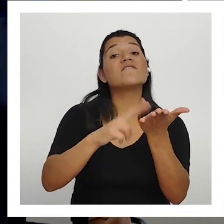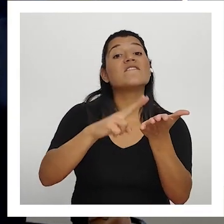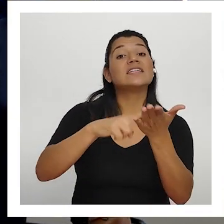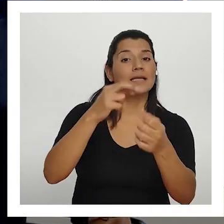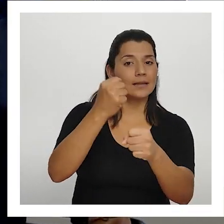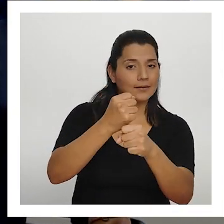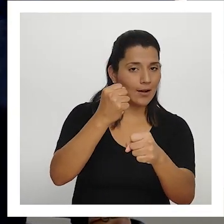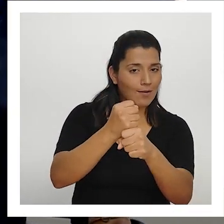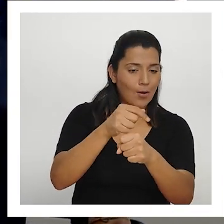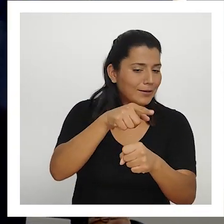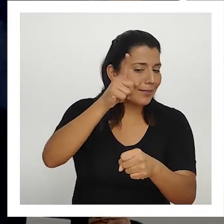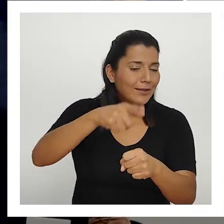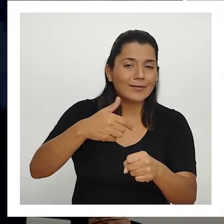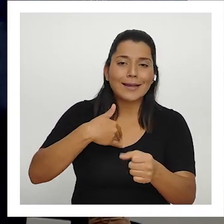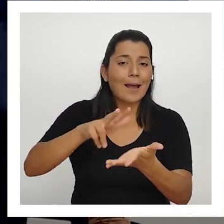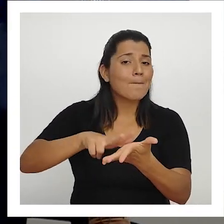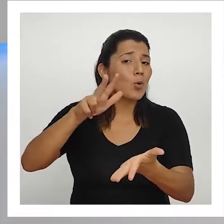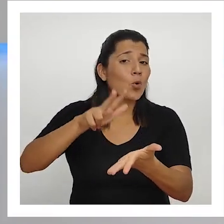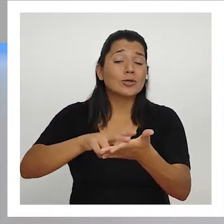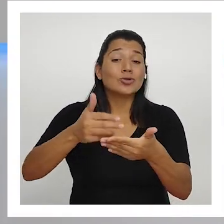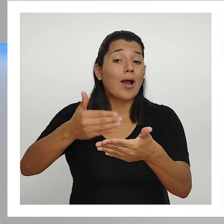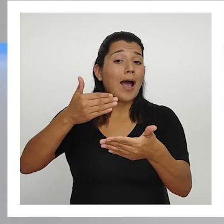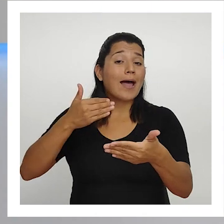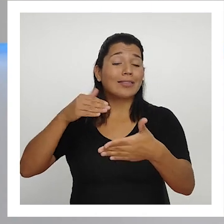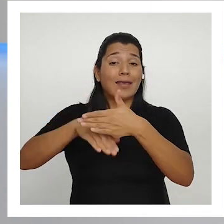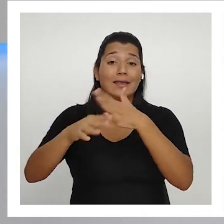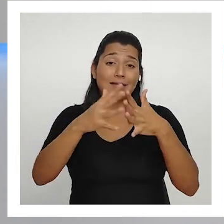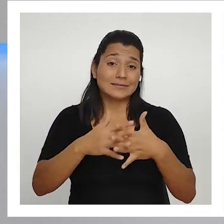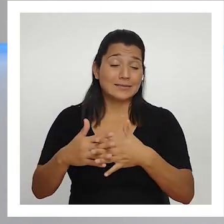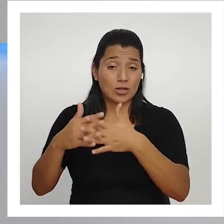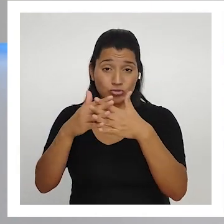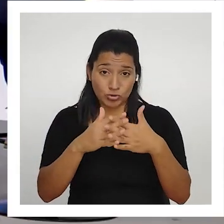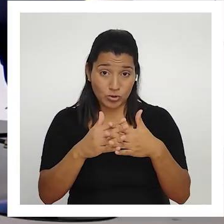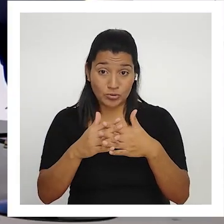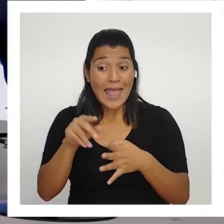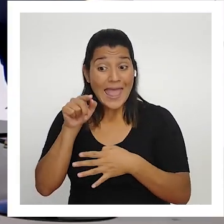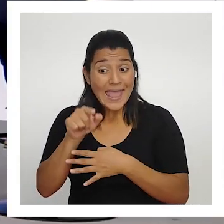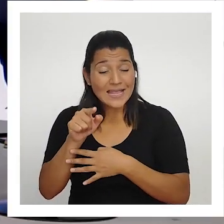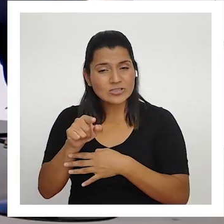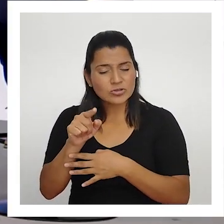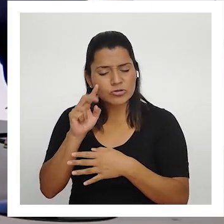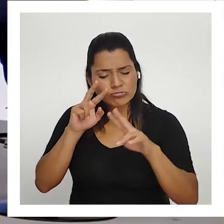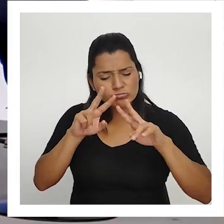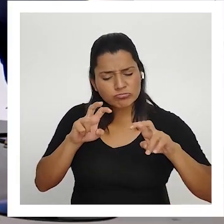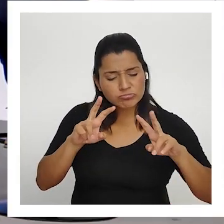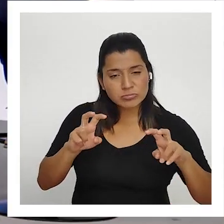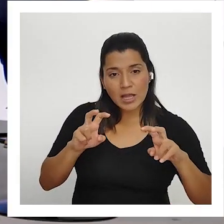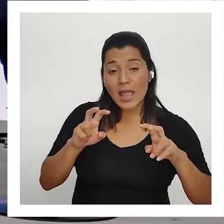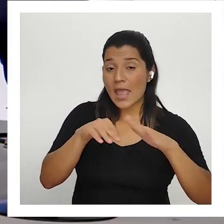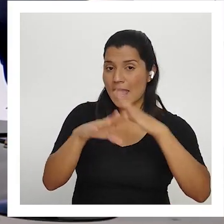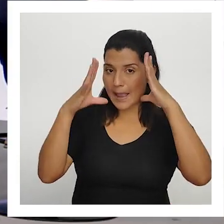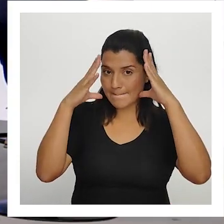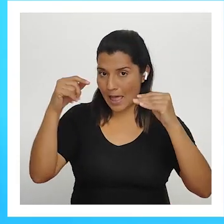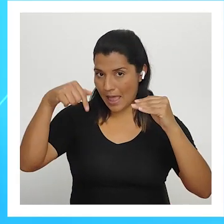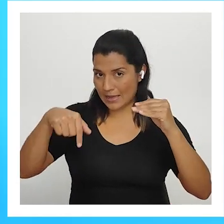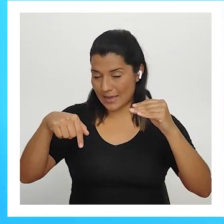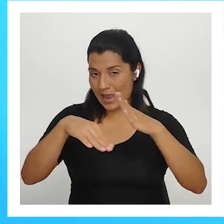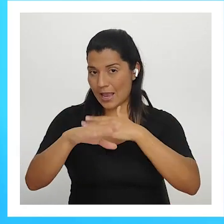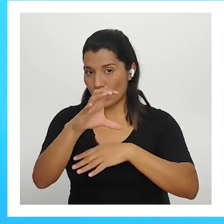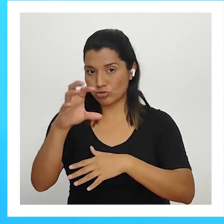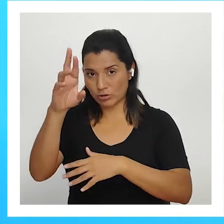tema, y estas empresas que por lo menos en San José ayudan a las personas a realizar sus formularios para